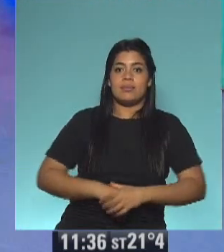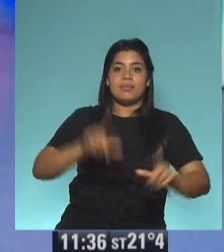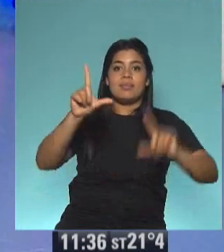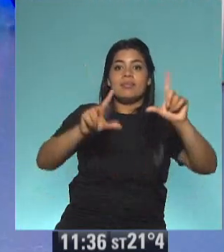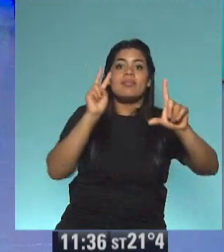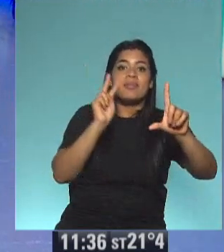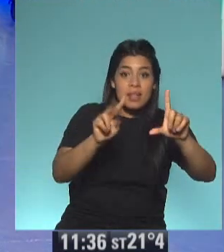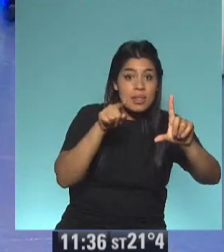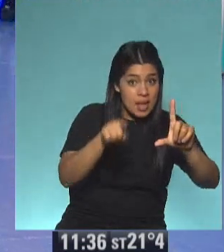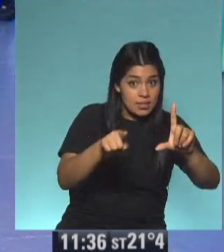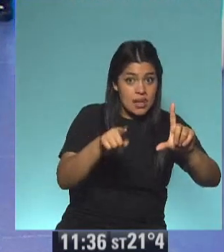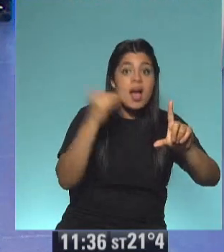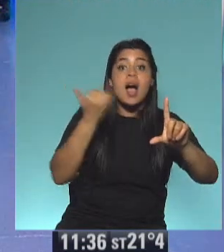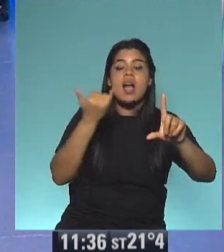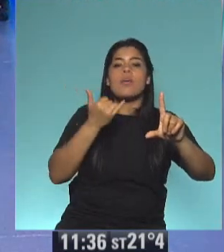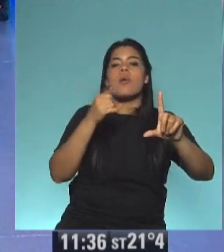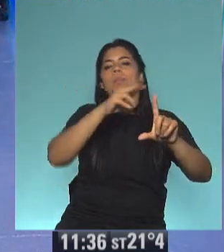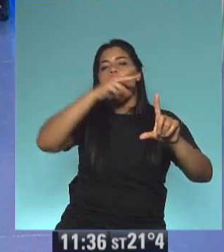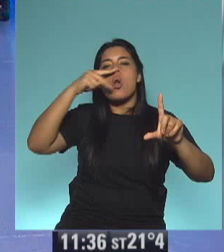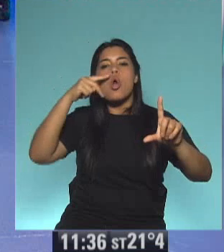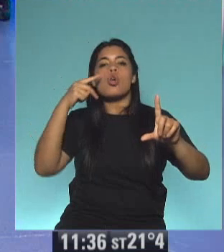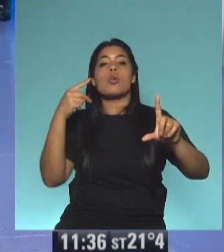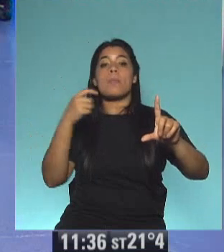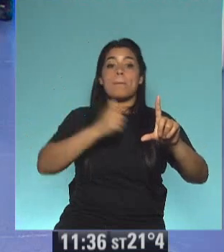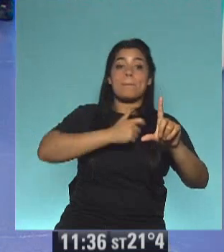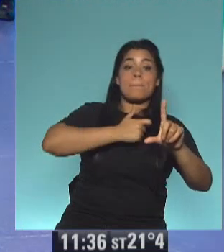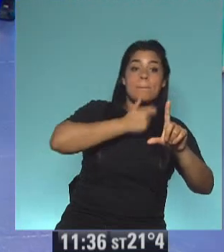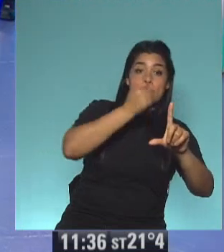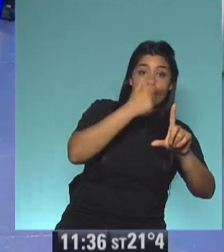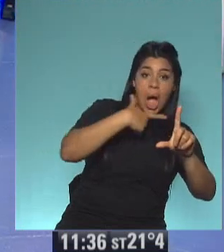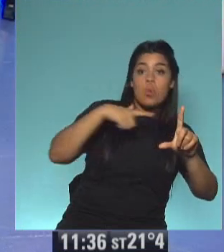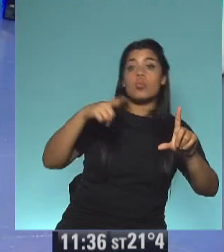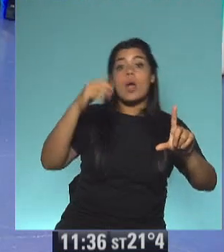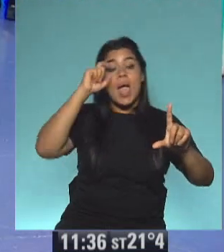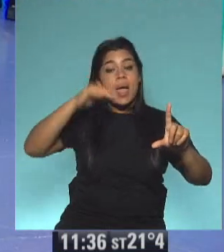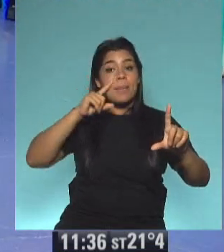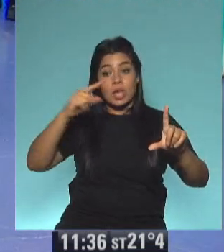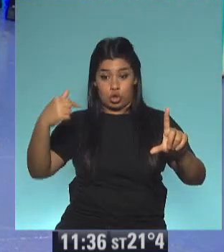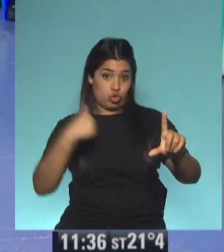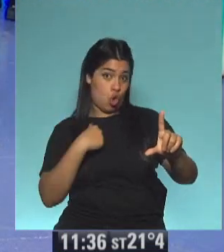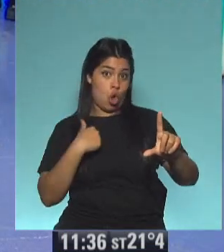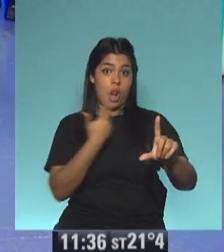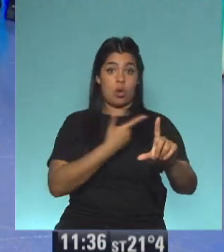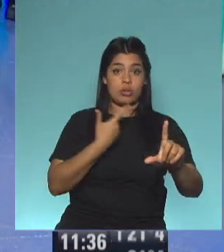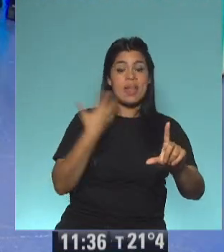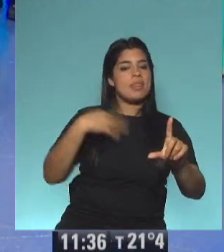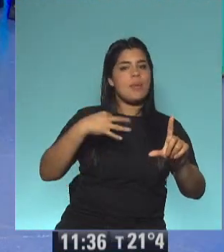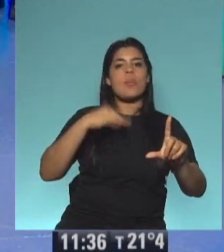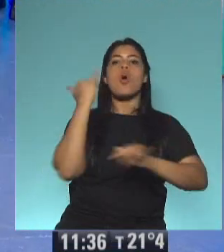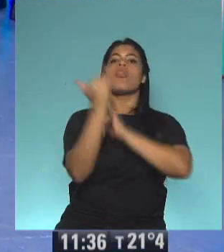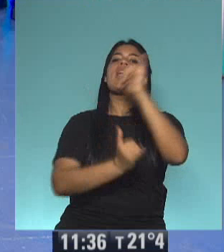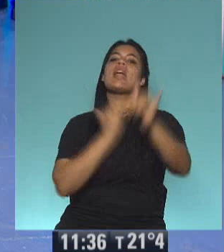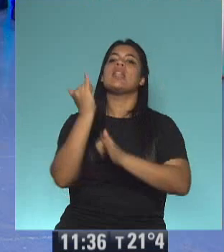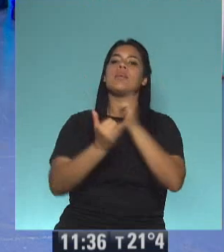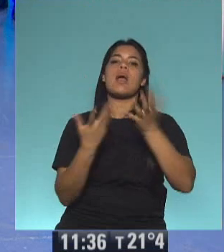de un olor que con Mau y con Emilia tenemos que describir. Perfecto. ¿Sí? Entonces... No miro nada. Vos tenés que decir... Bueno, yo